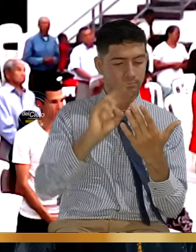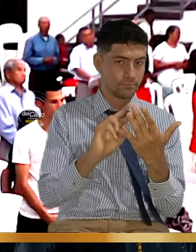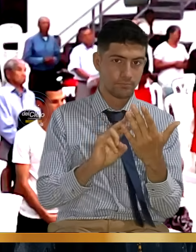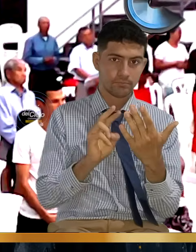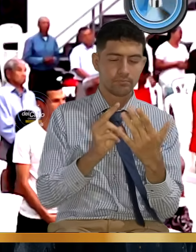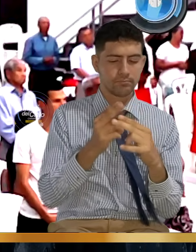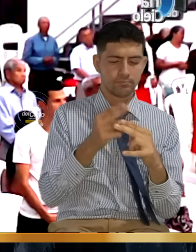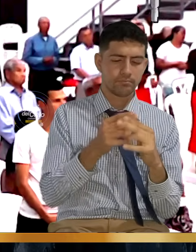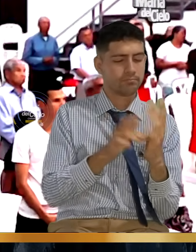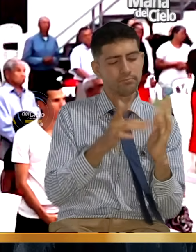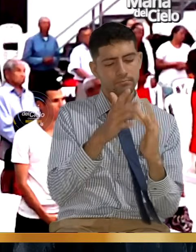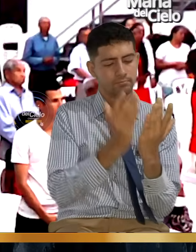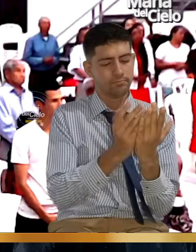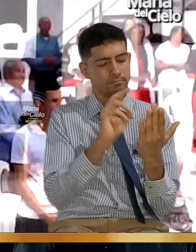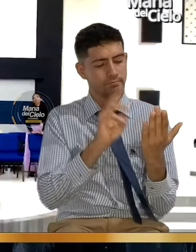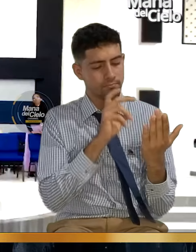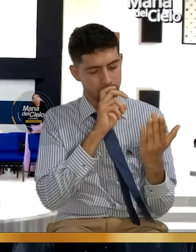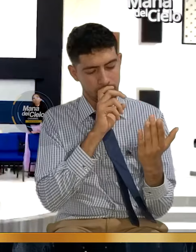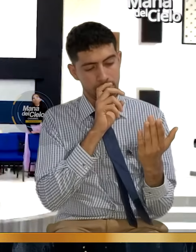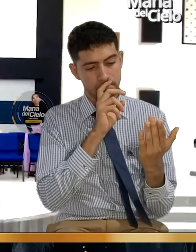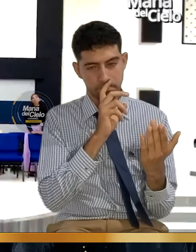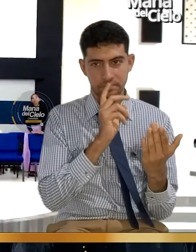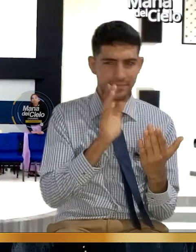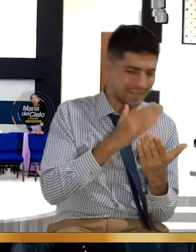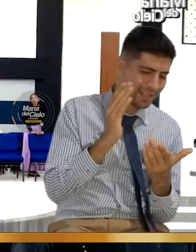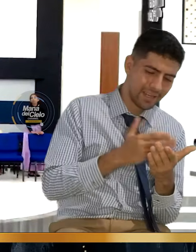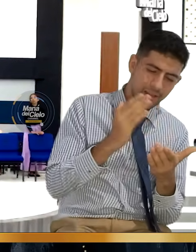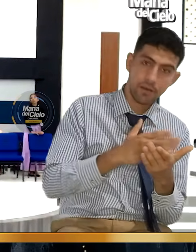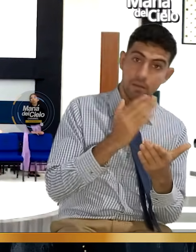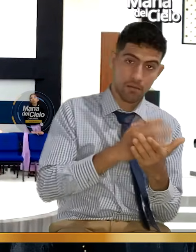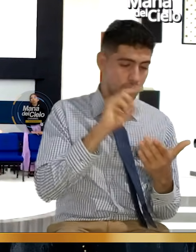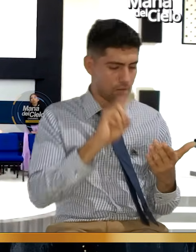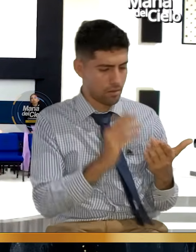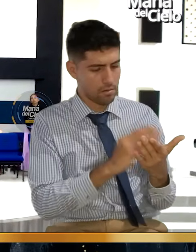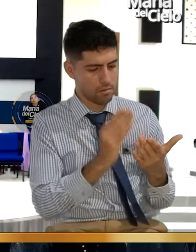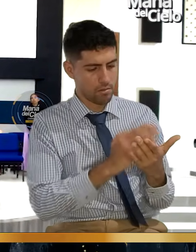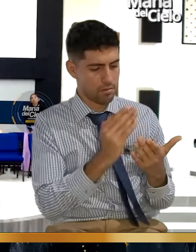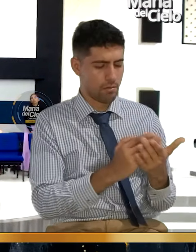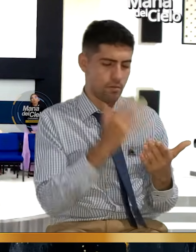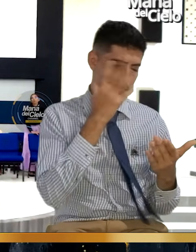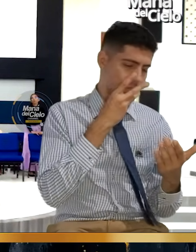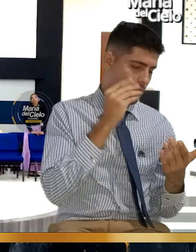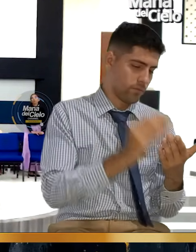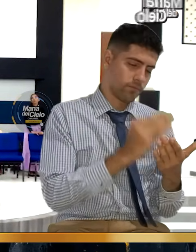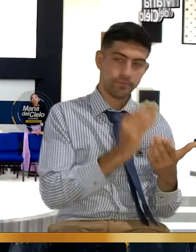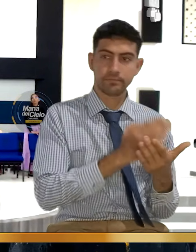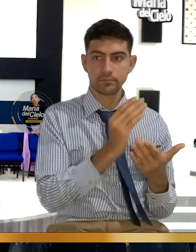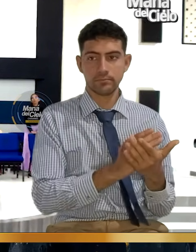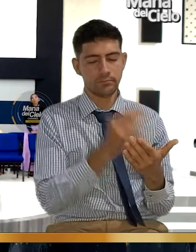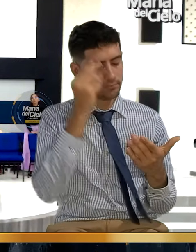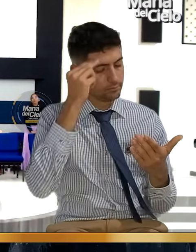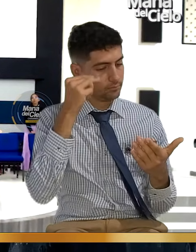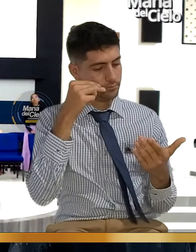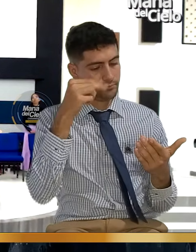de la María Magdalena. Gloria a Dios, historias preciosas que se viven cada